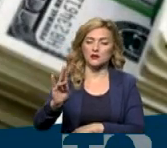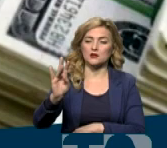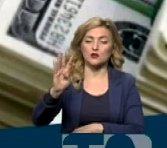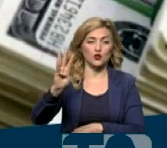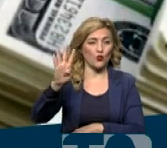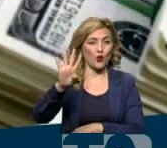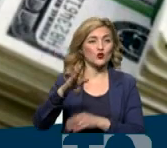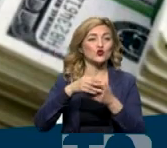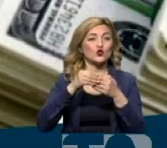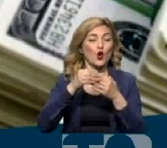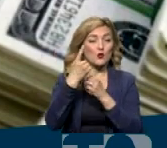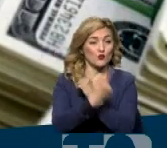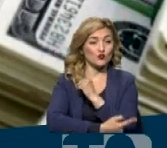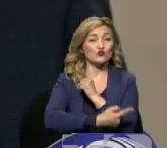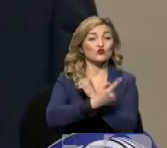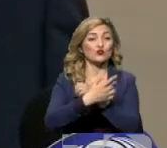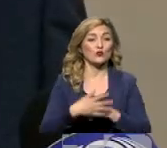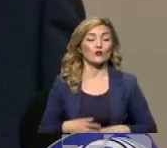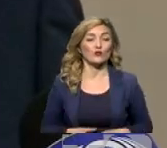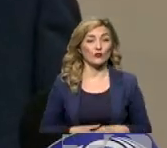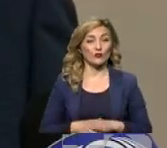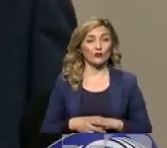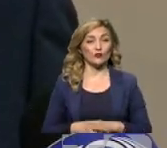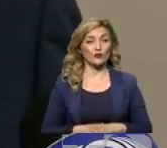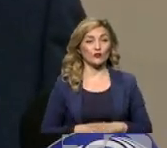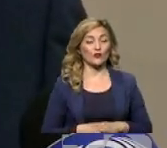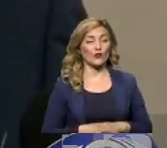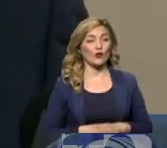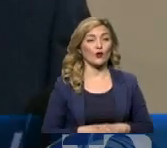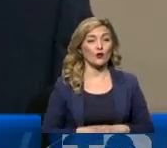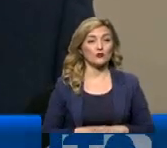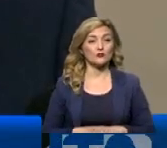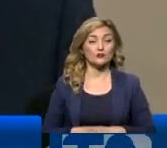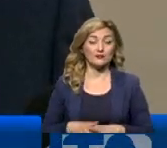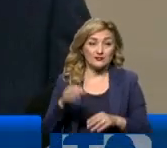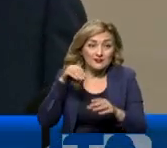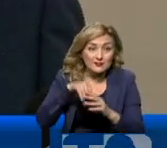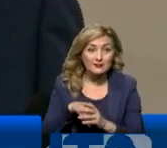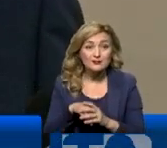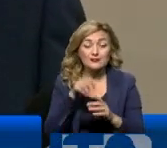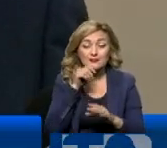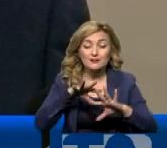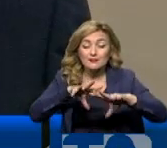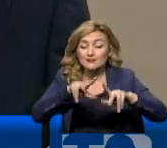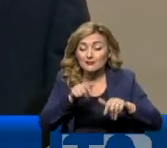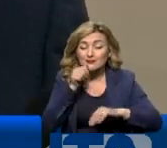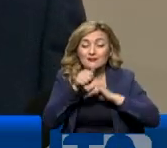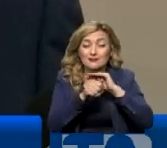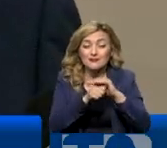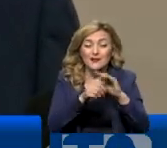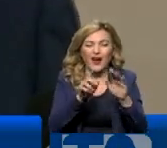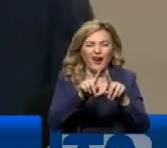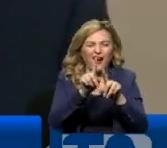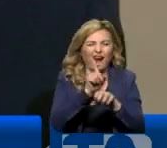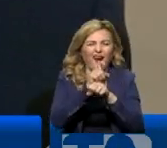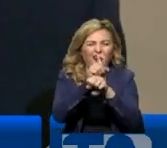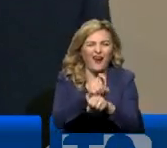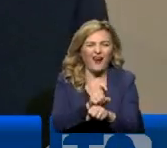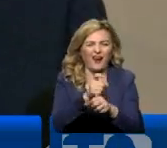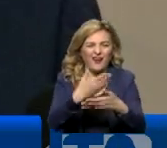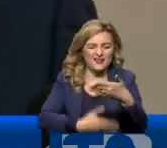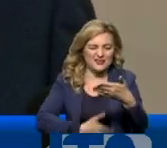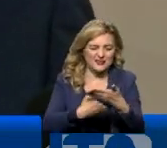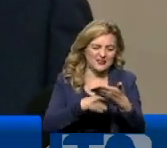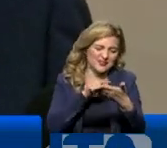23.374.764 dólares como sanción pecuniaria. El hecho de codificar los nombres tanto de los funcionarios públicos así